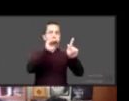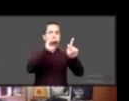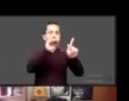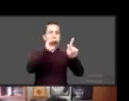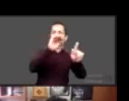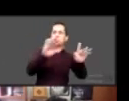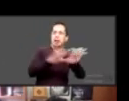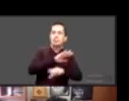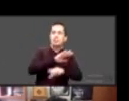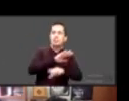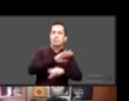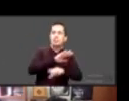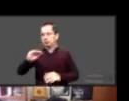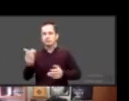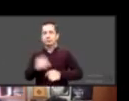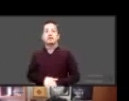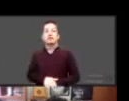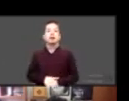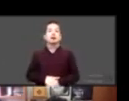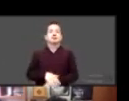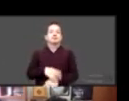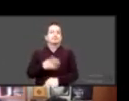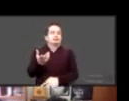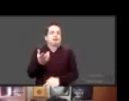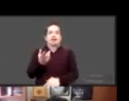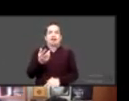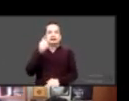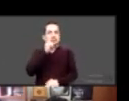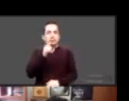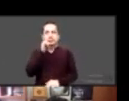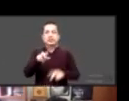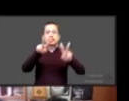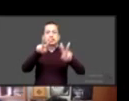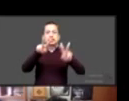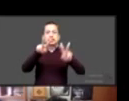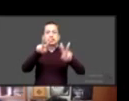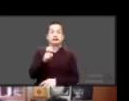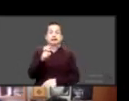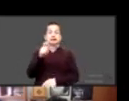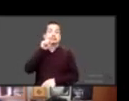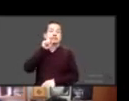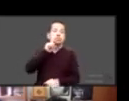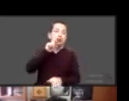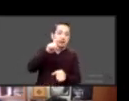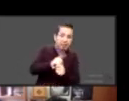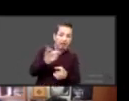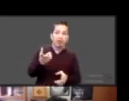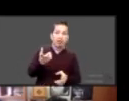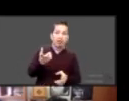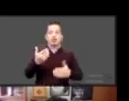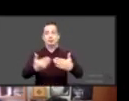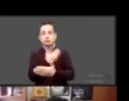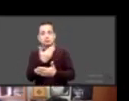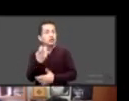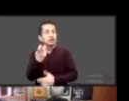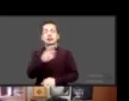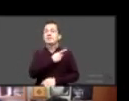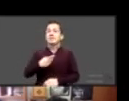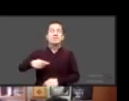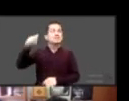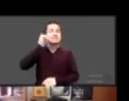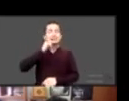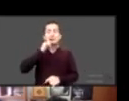integral en sexualidad se toca en todas las mesas porque necesariamente ahí hay que meter a docentes, a las familias y